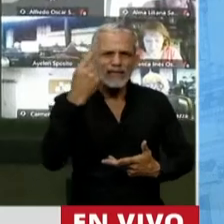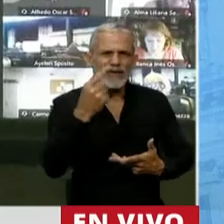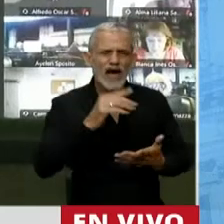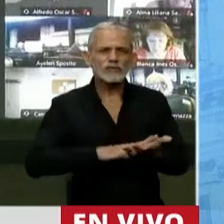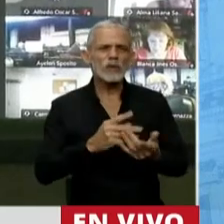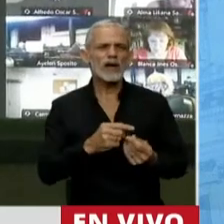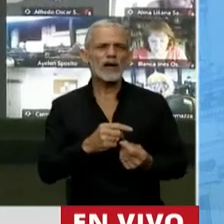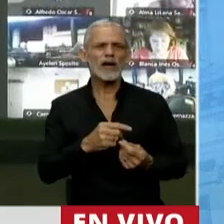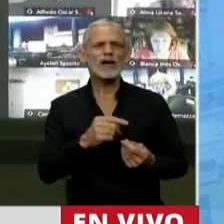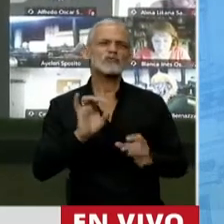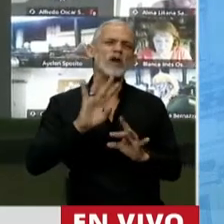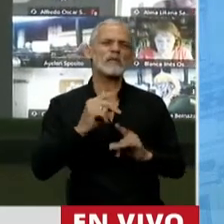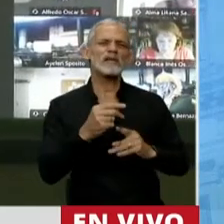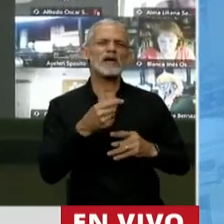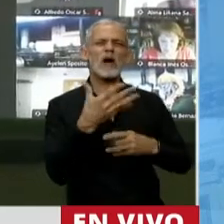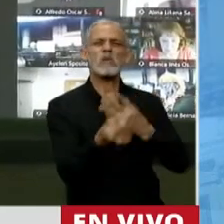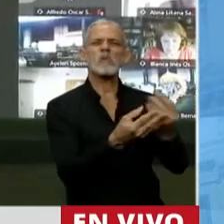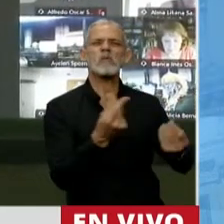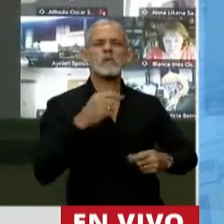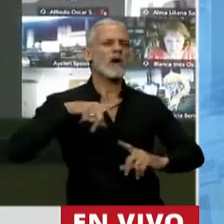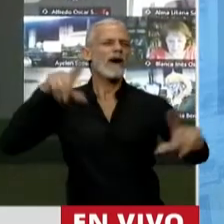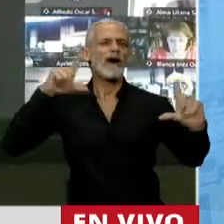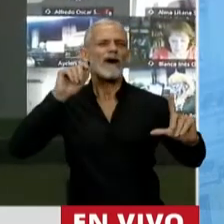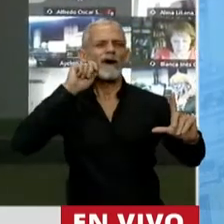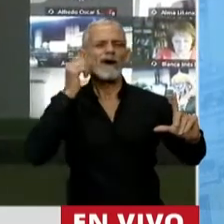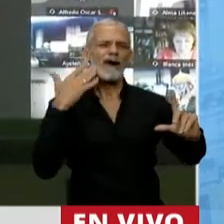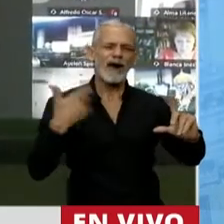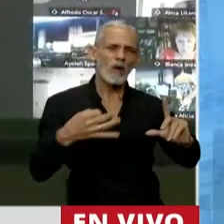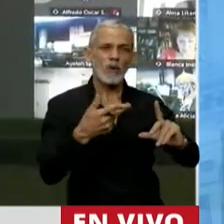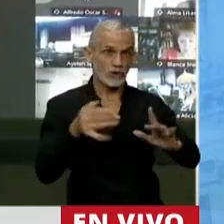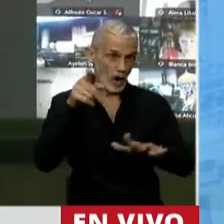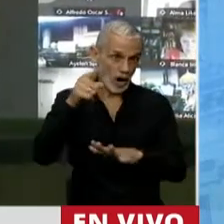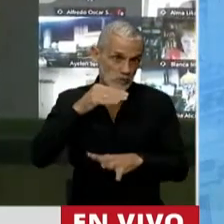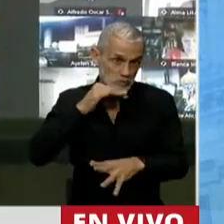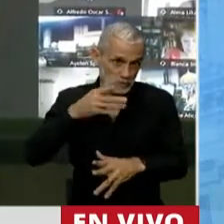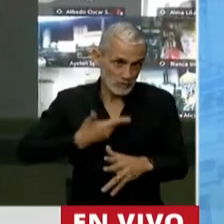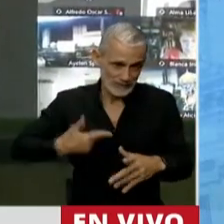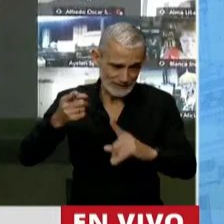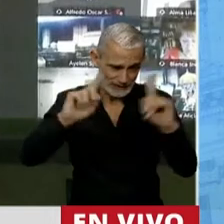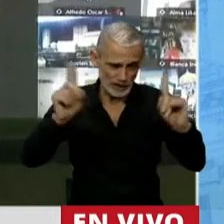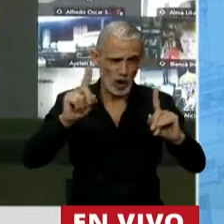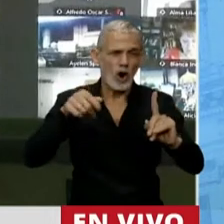corte populista. Quiero hacer una pregunta y preguntarle, no a usted, presidente, sino al oficialismo,